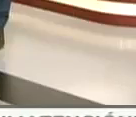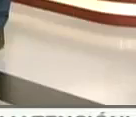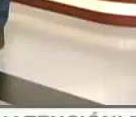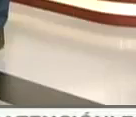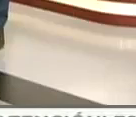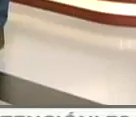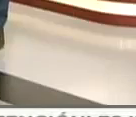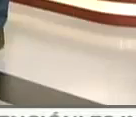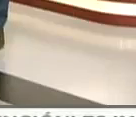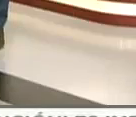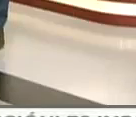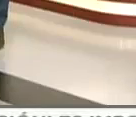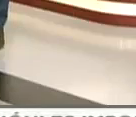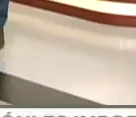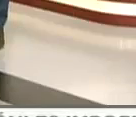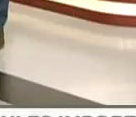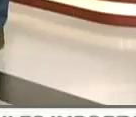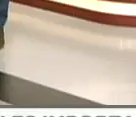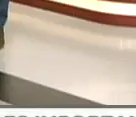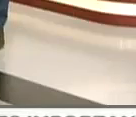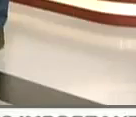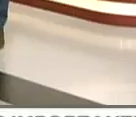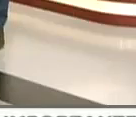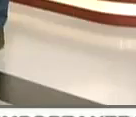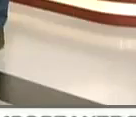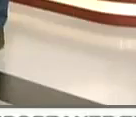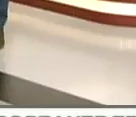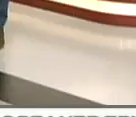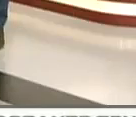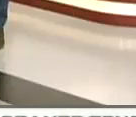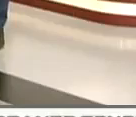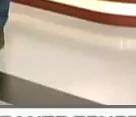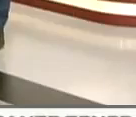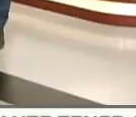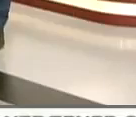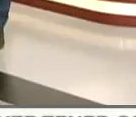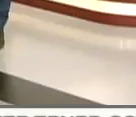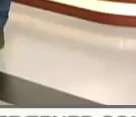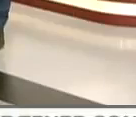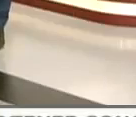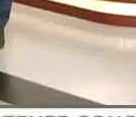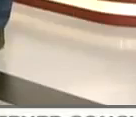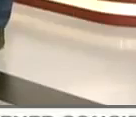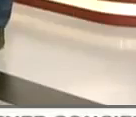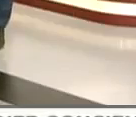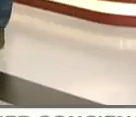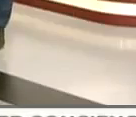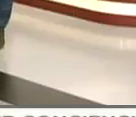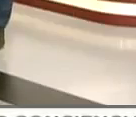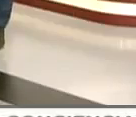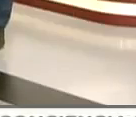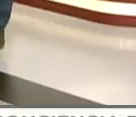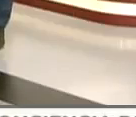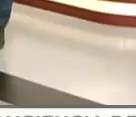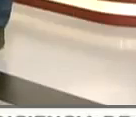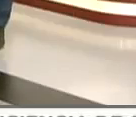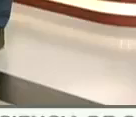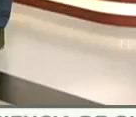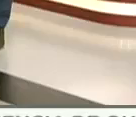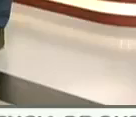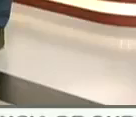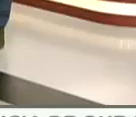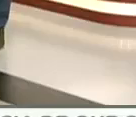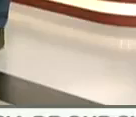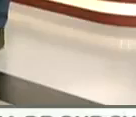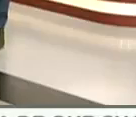que el próximo viernes 19 de marzo arranca el debate nacional y durará al menos 2 meses para luego promulgarla como ley de